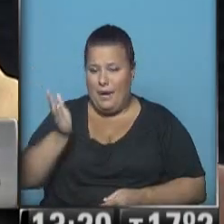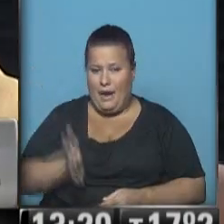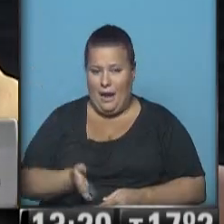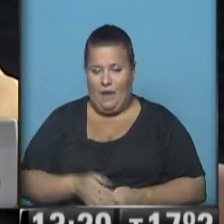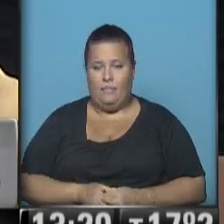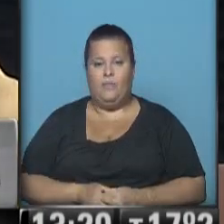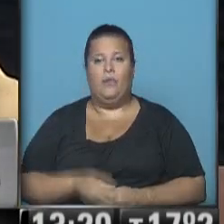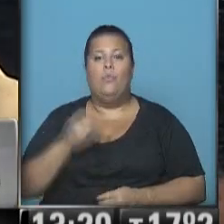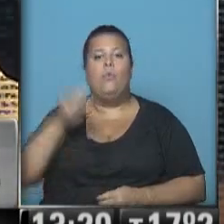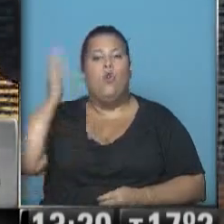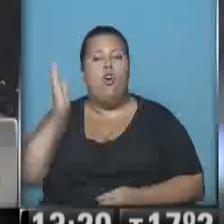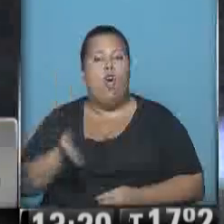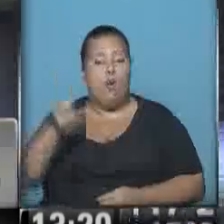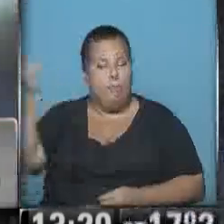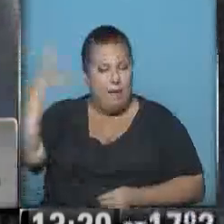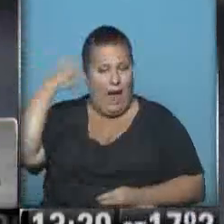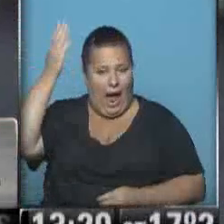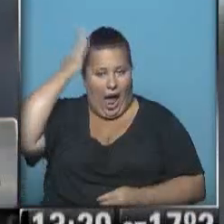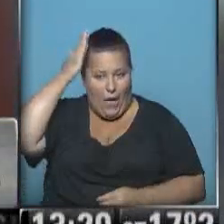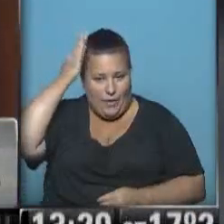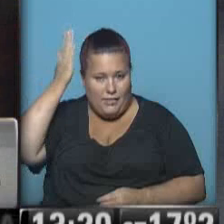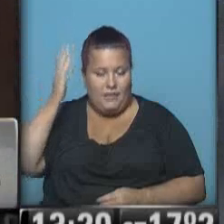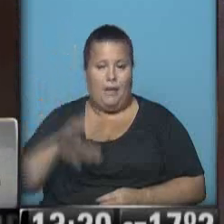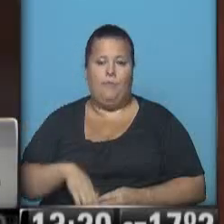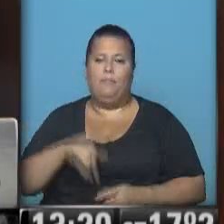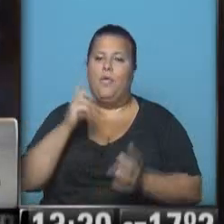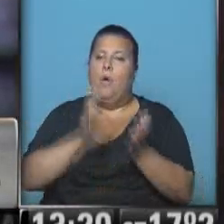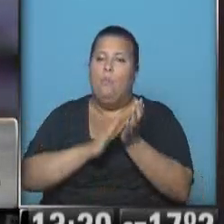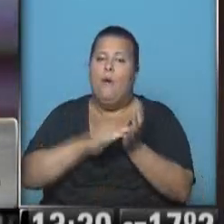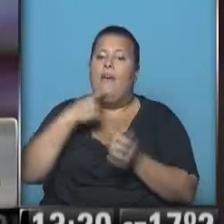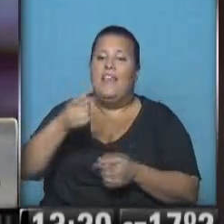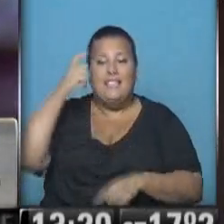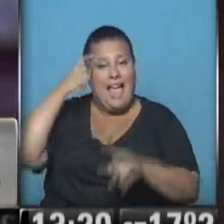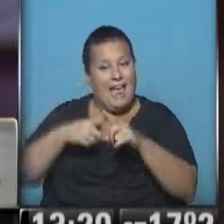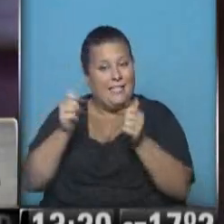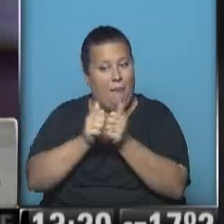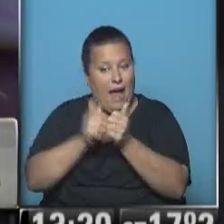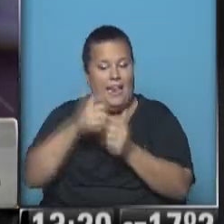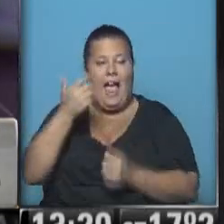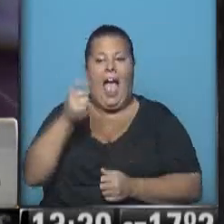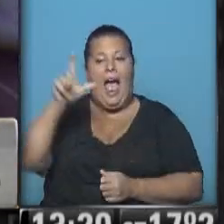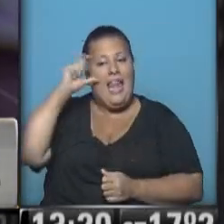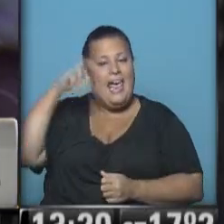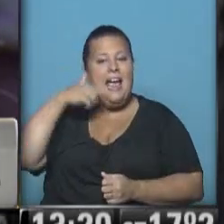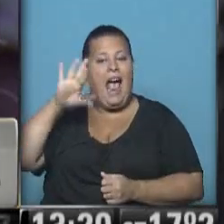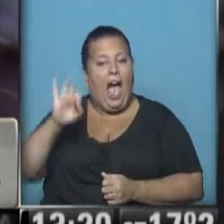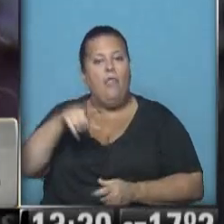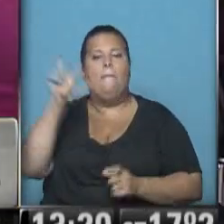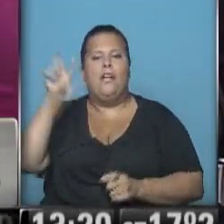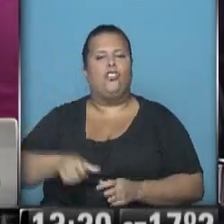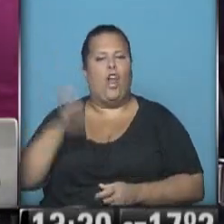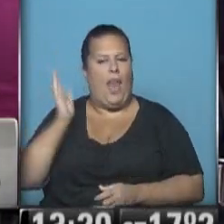sí por un golpe en la cabeza hay indicios que señalan a su expareja Alejandro Fernández Como una persona